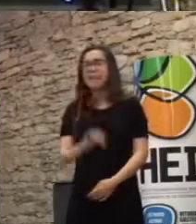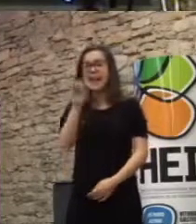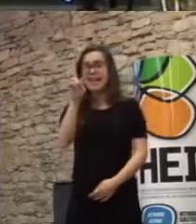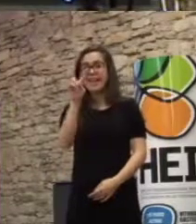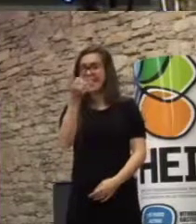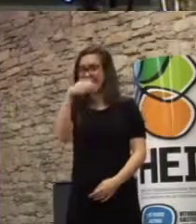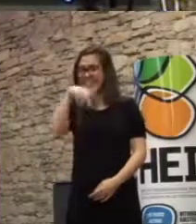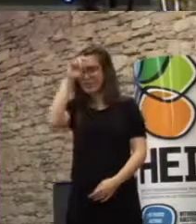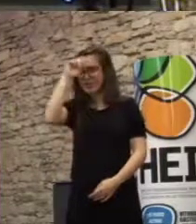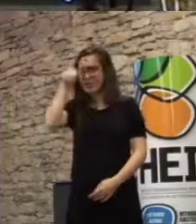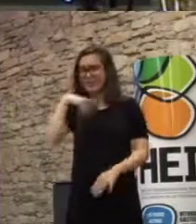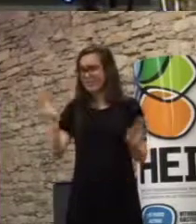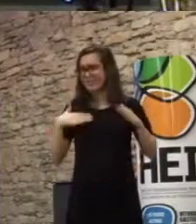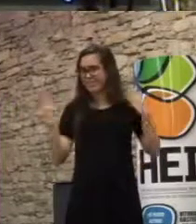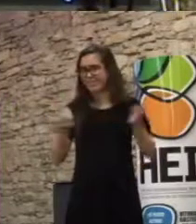este improvisado